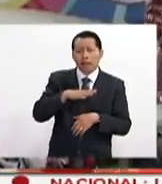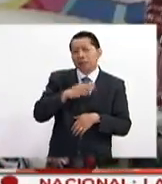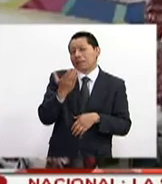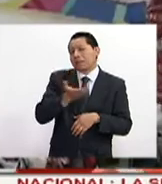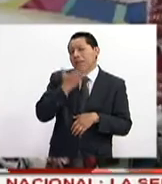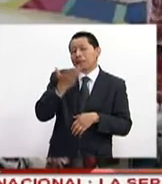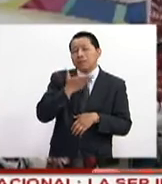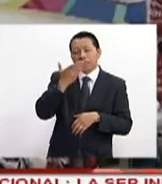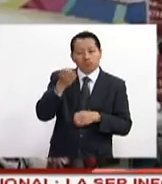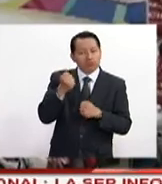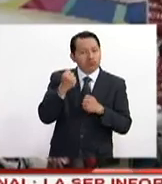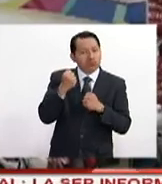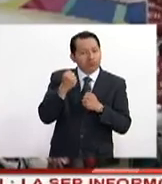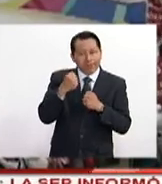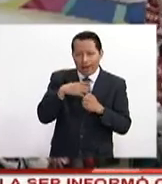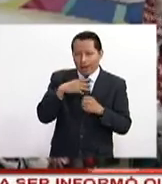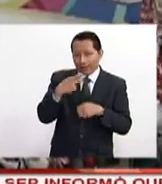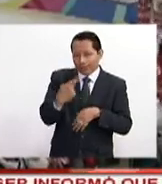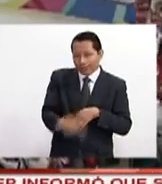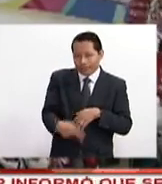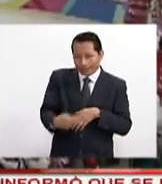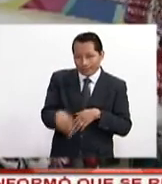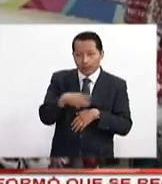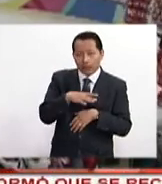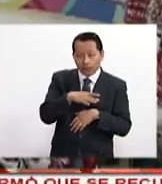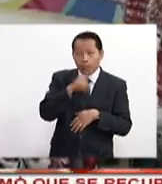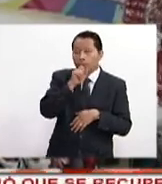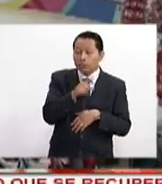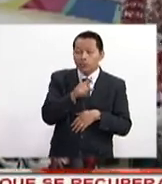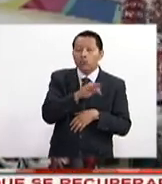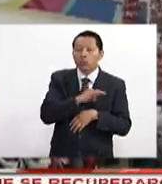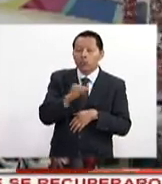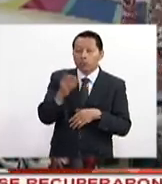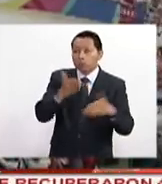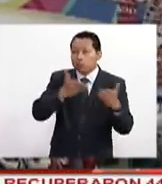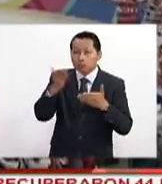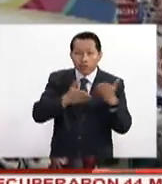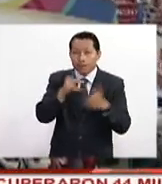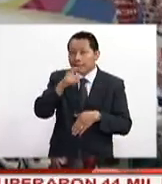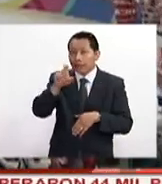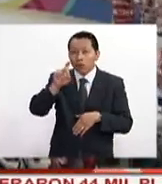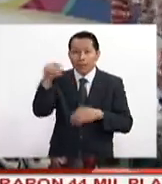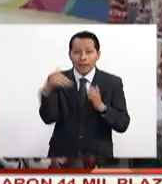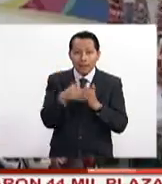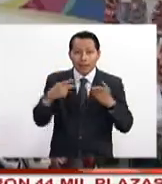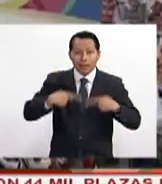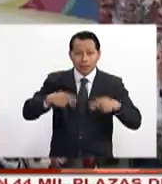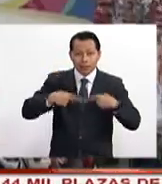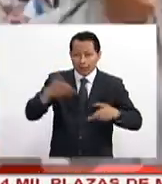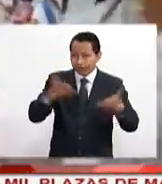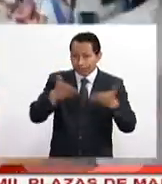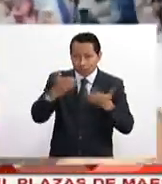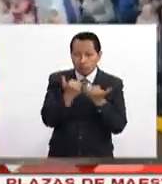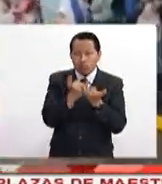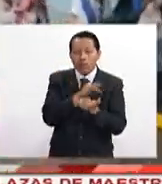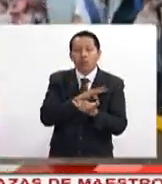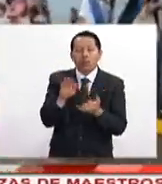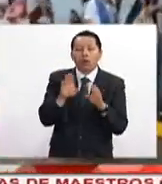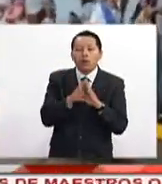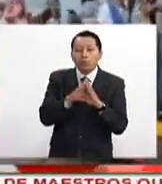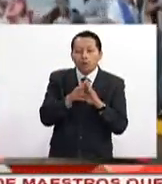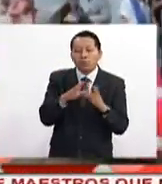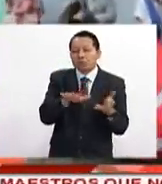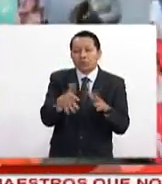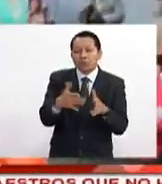más importantes de nuestro país. En esta edición se espera recibir a más de 130,000 asistentes y se prevé una derrama económica